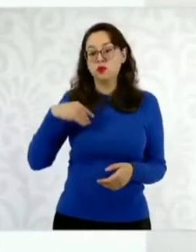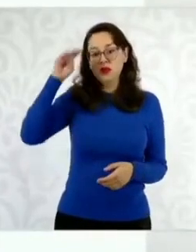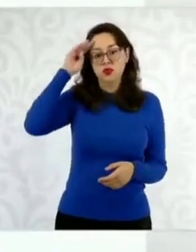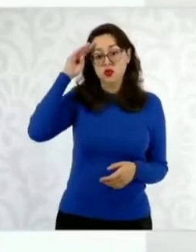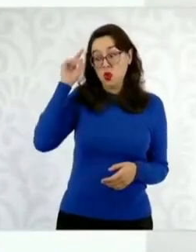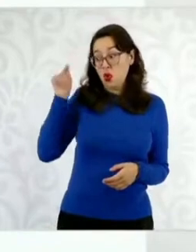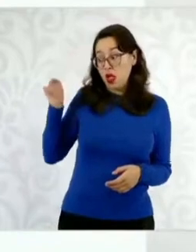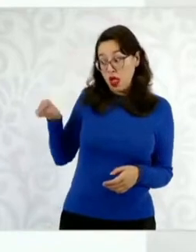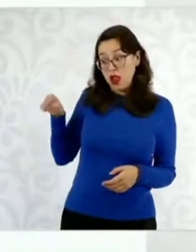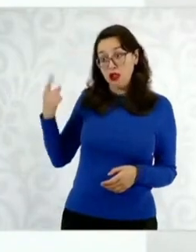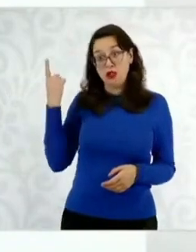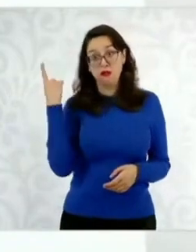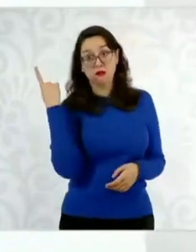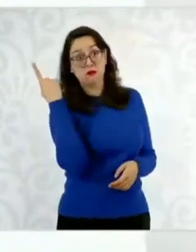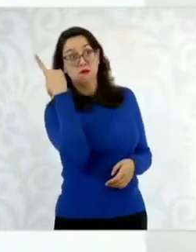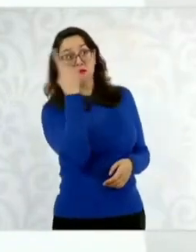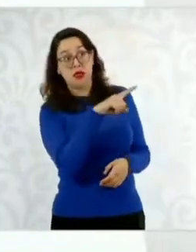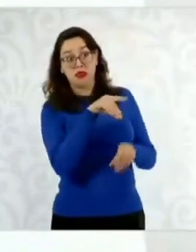mexicano,